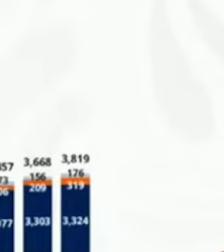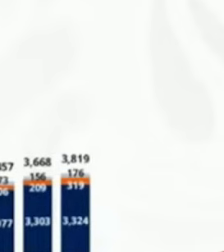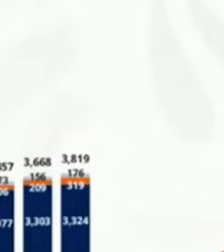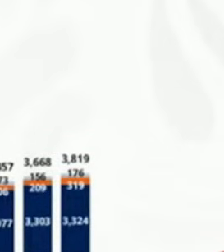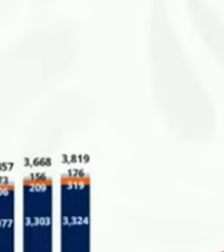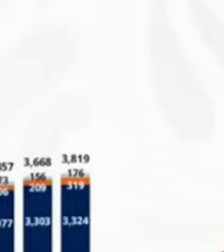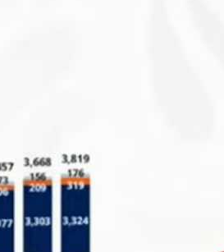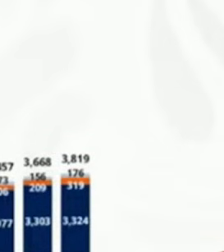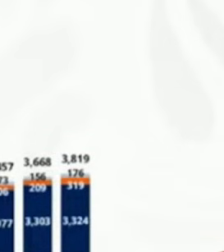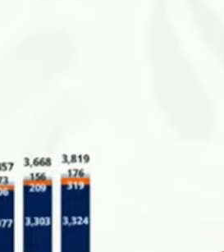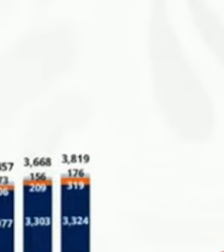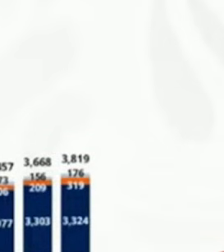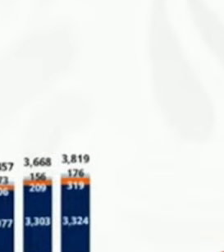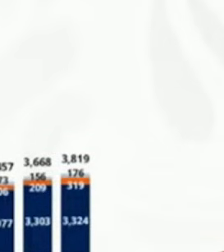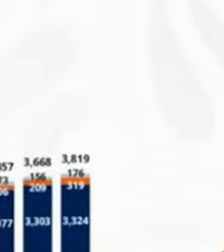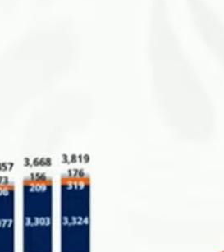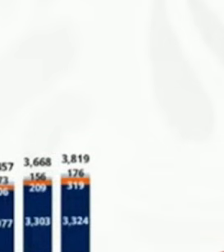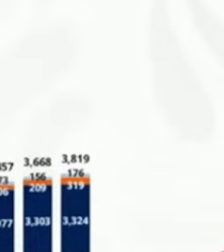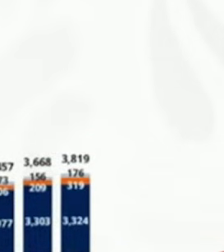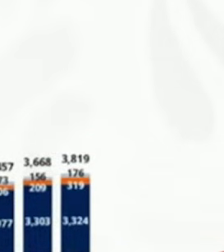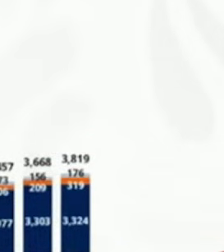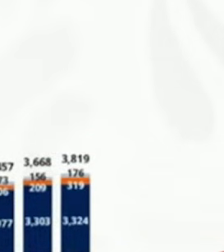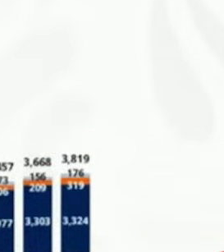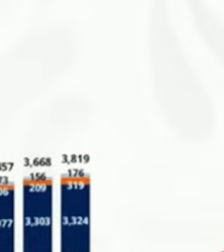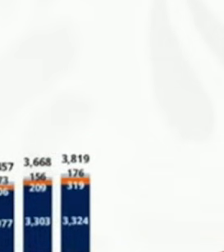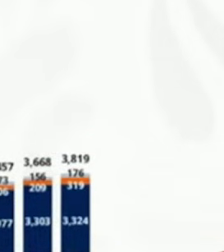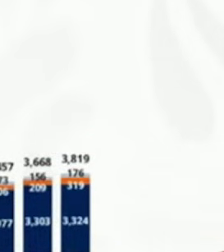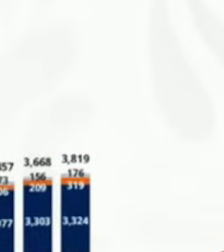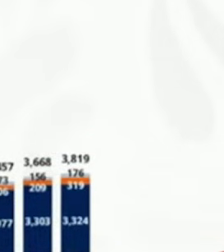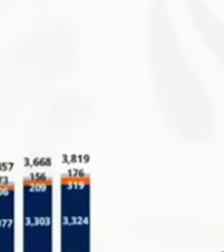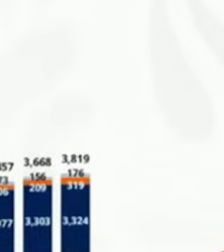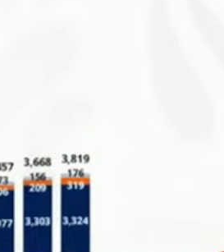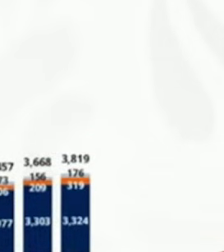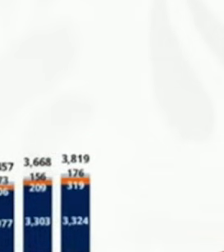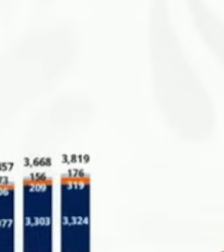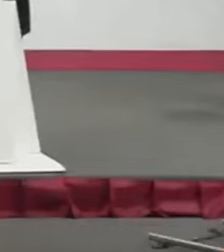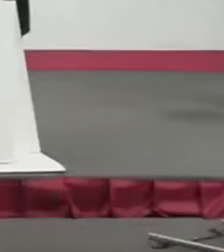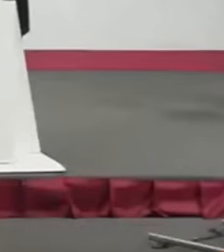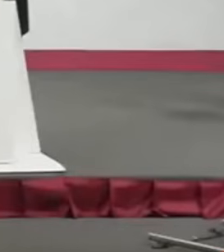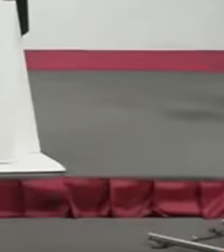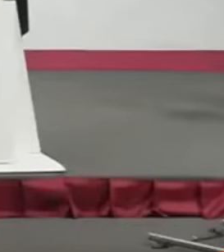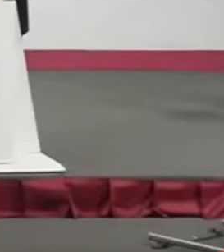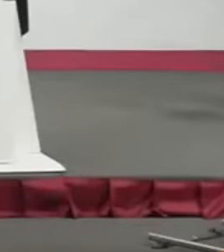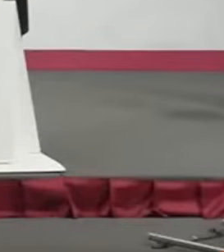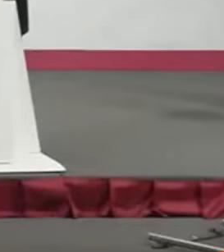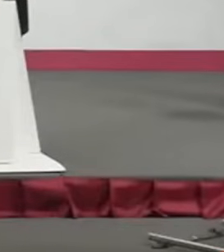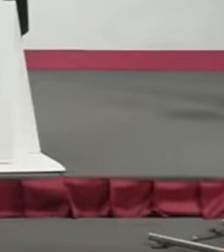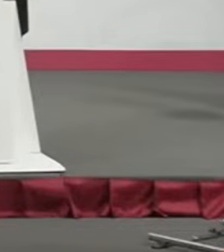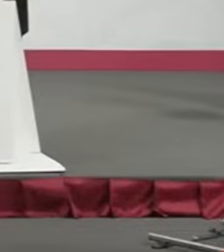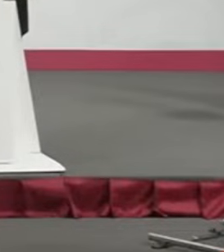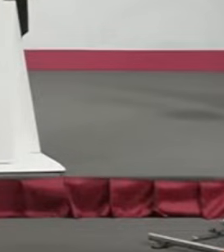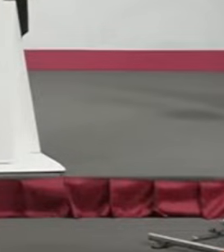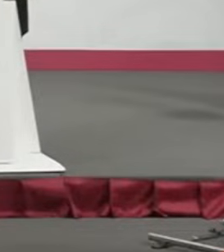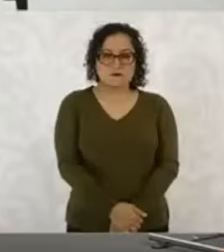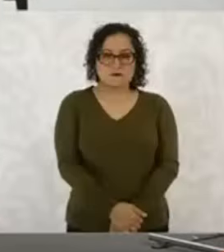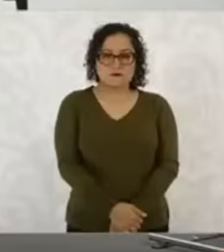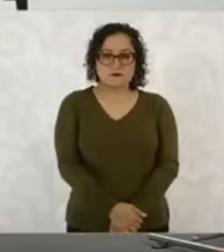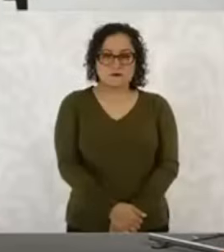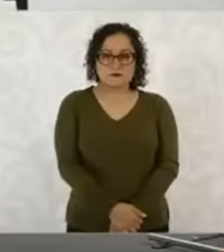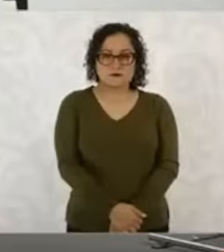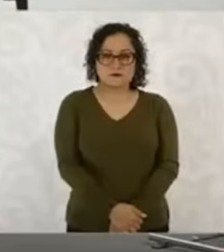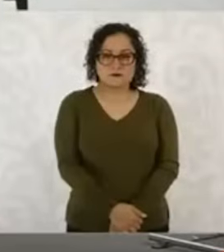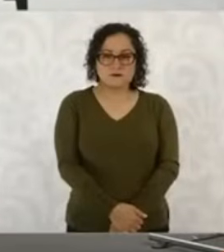pues dramática, digamos, hasta niveles que empiezan apenas, empieza la recuperación. La siguiente, por favor.